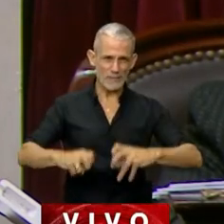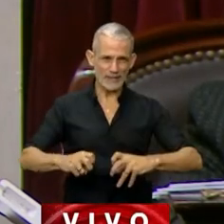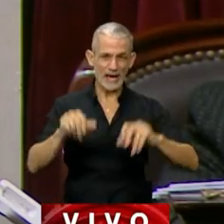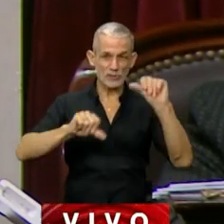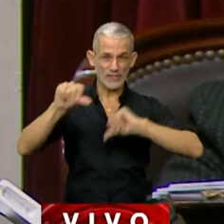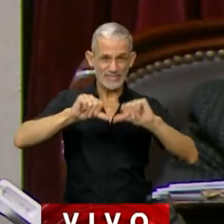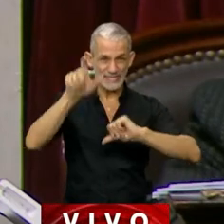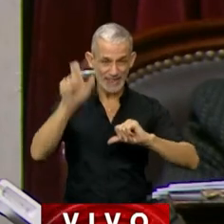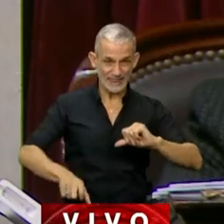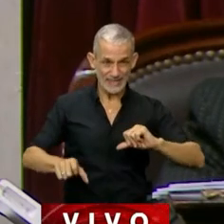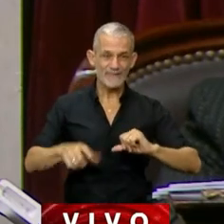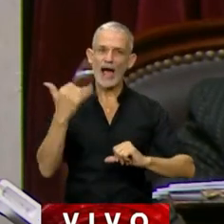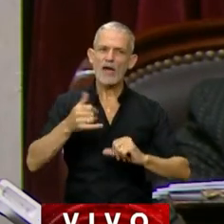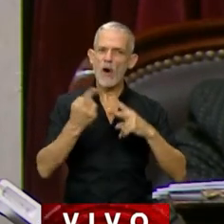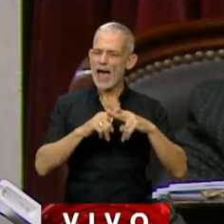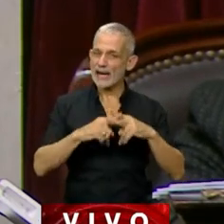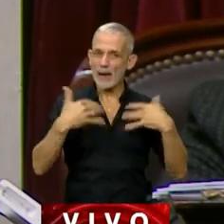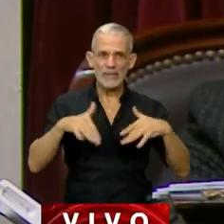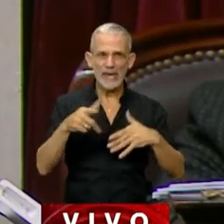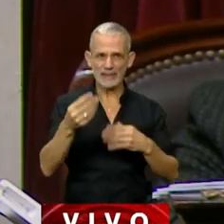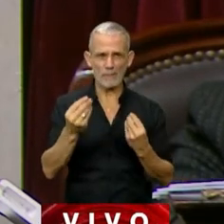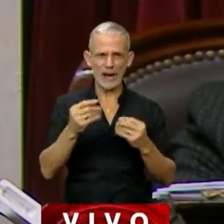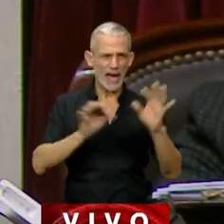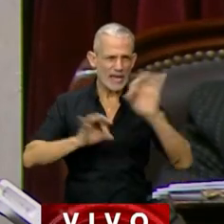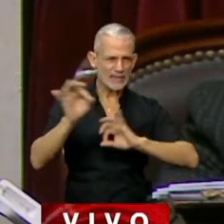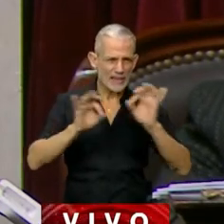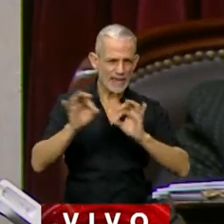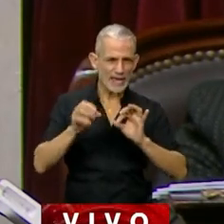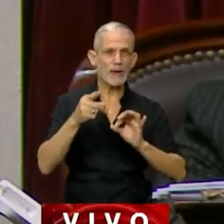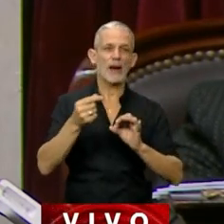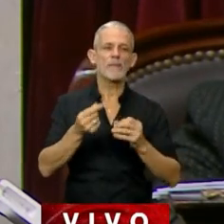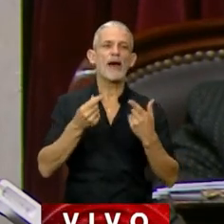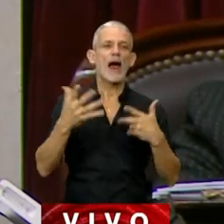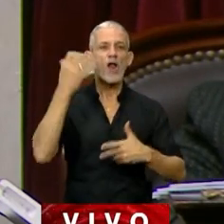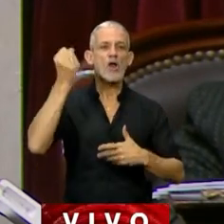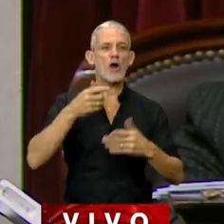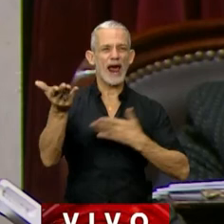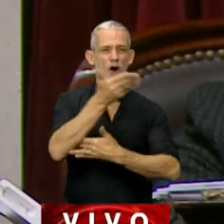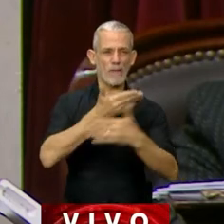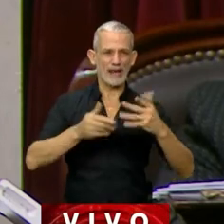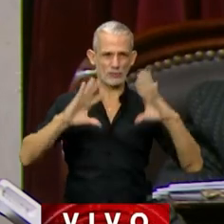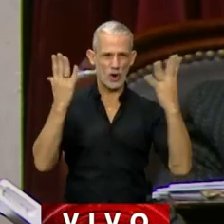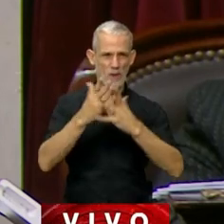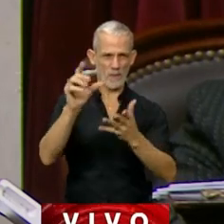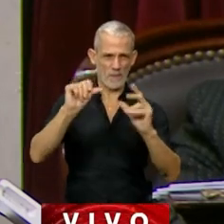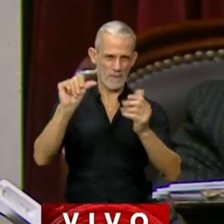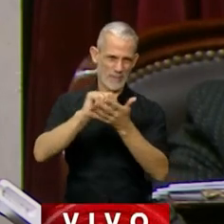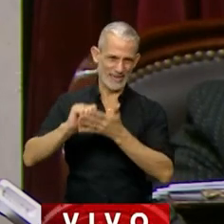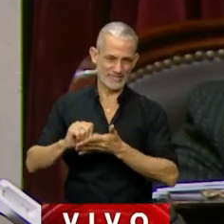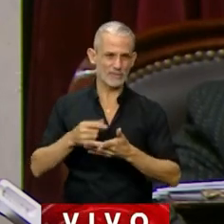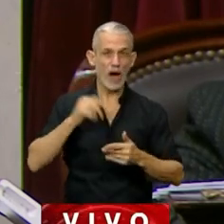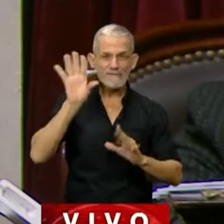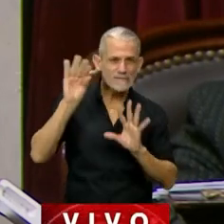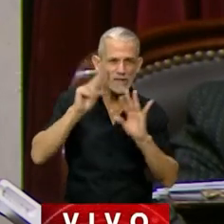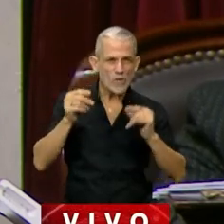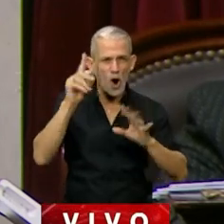investigación científica tenemos una herramienta útil para la estrategia geopolítica y para lograr la cooperación internacional. Escuché